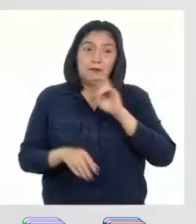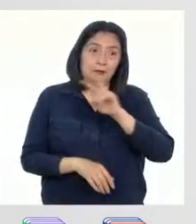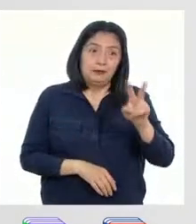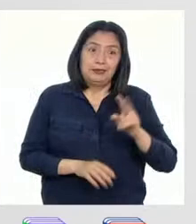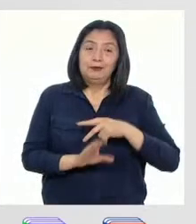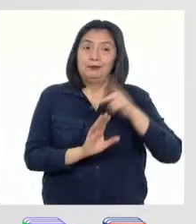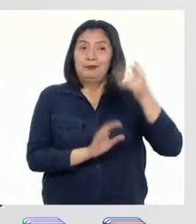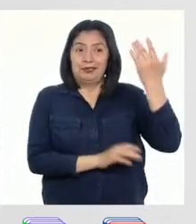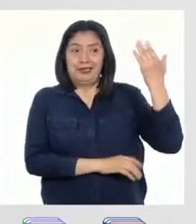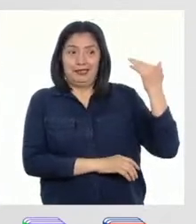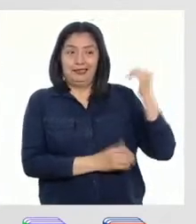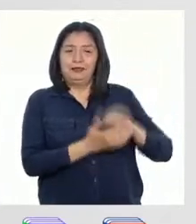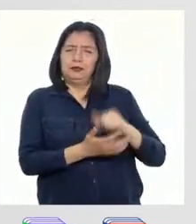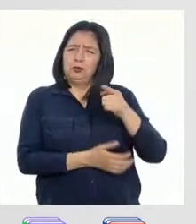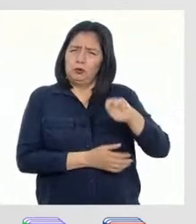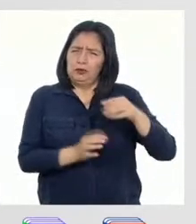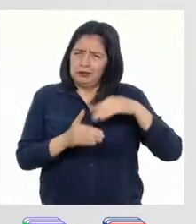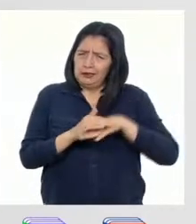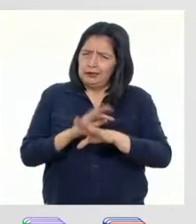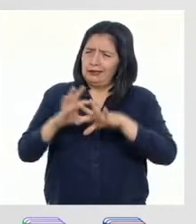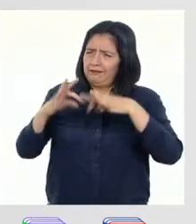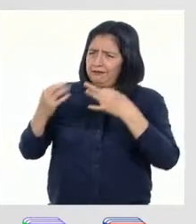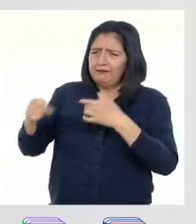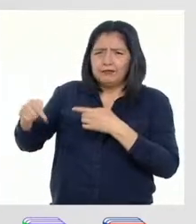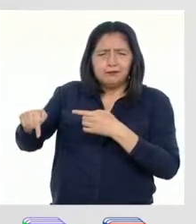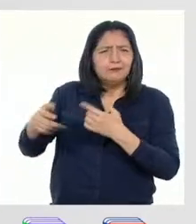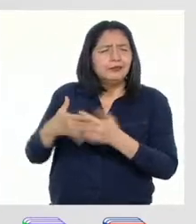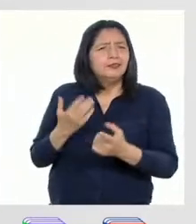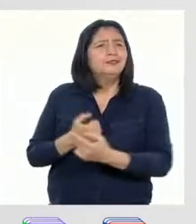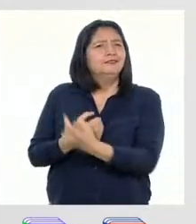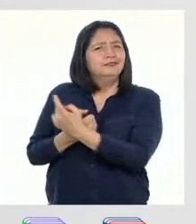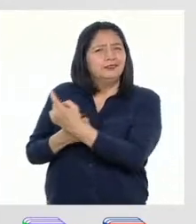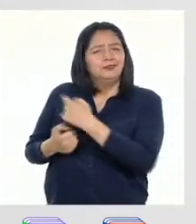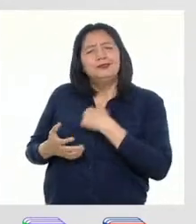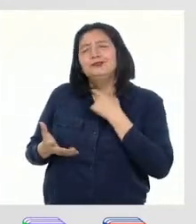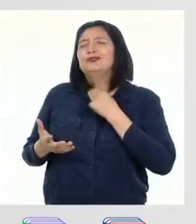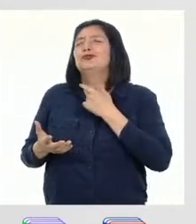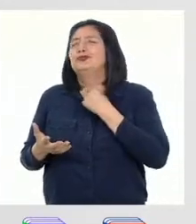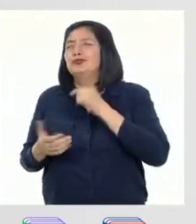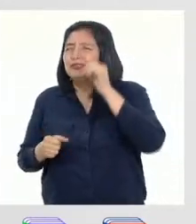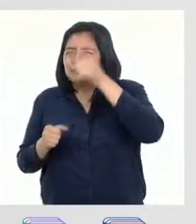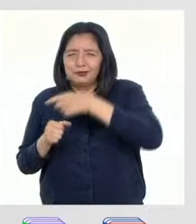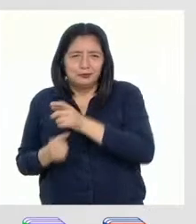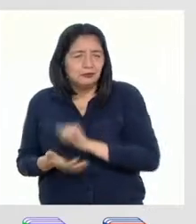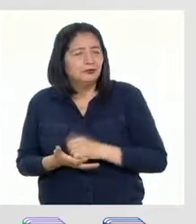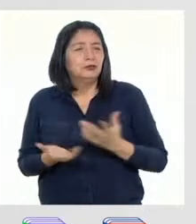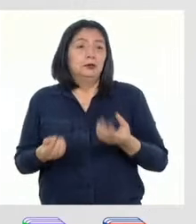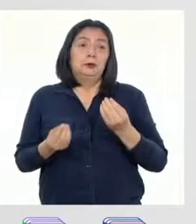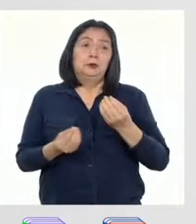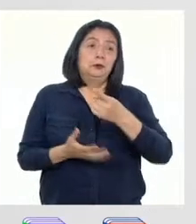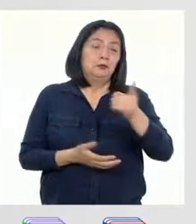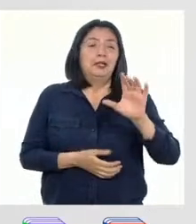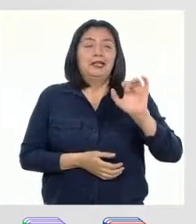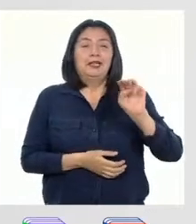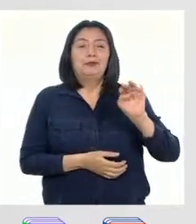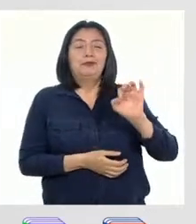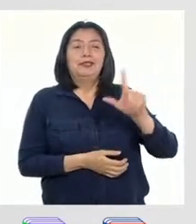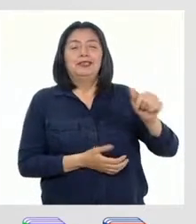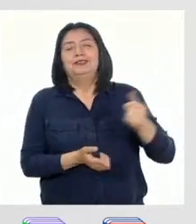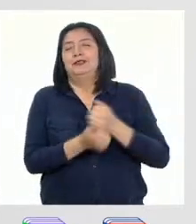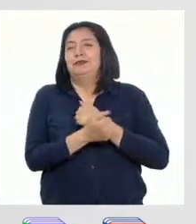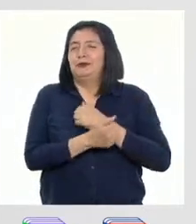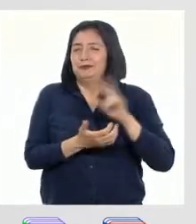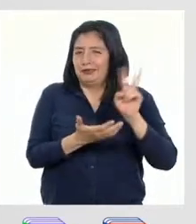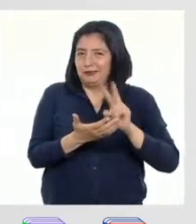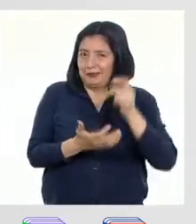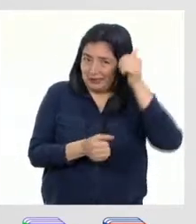en los programas pasados, es en la familia en la que se forman nuestros primeros gustos y recuerdos, como le sucedió a Camila y su amor por la